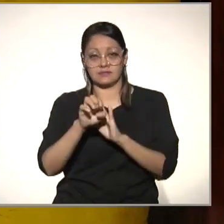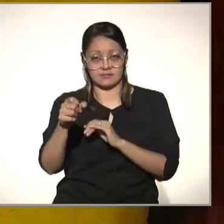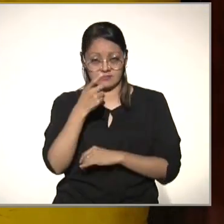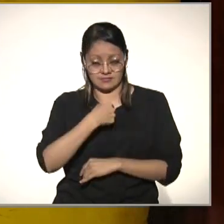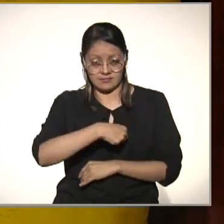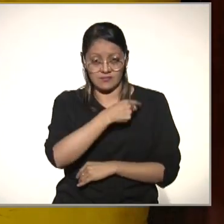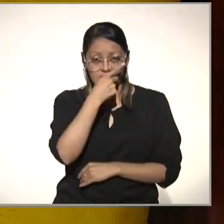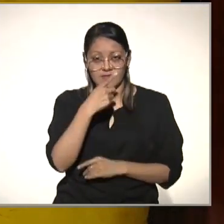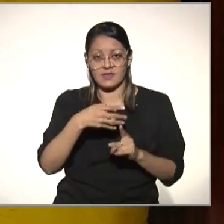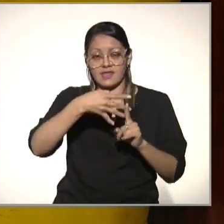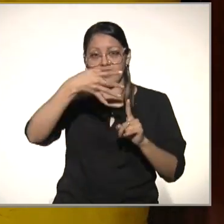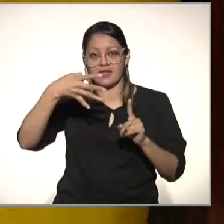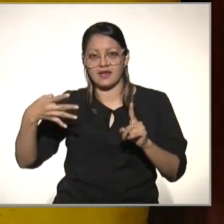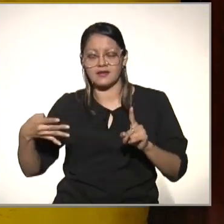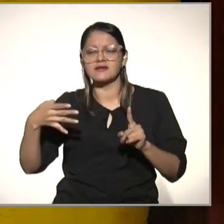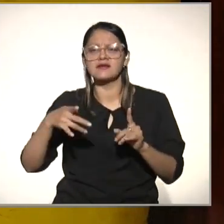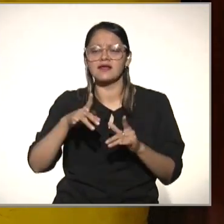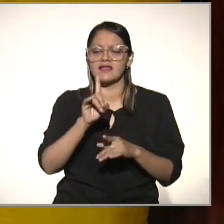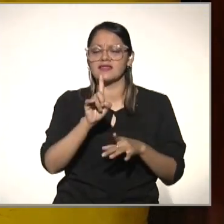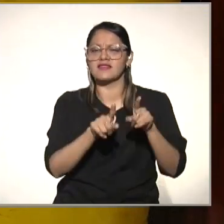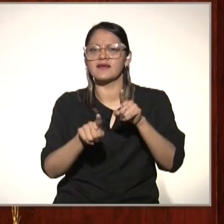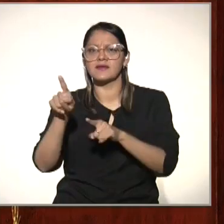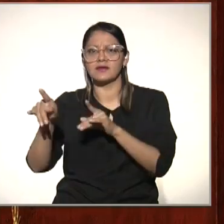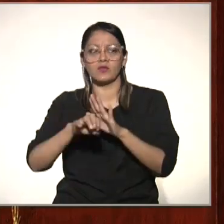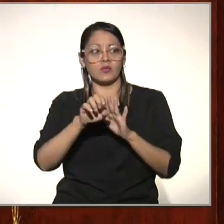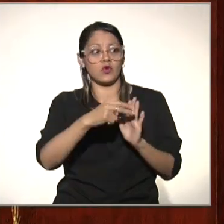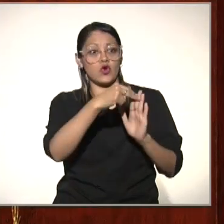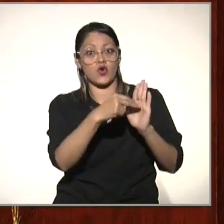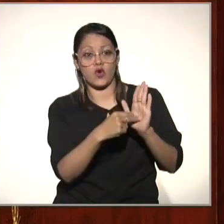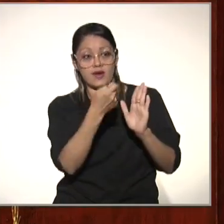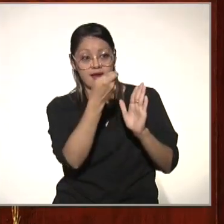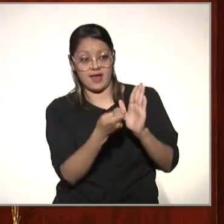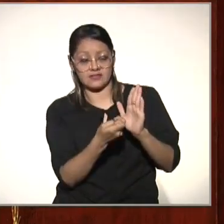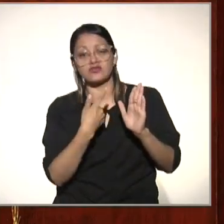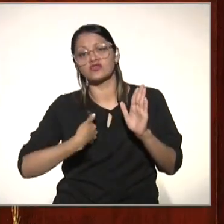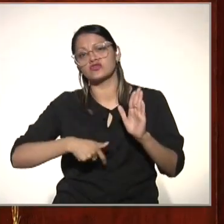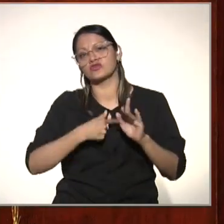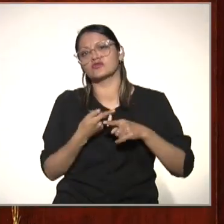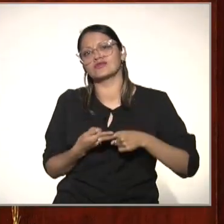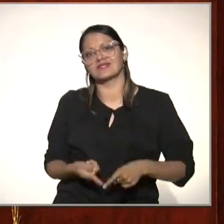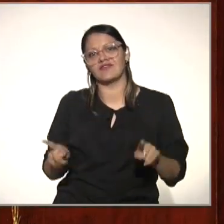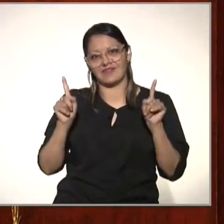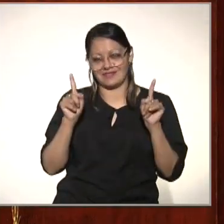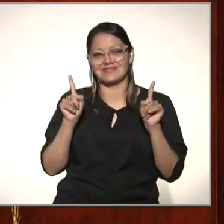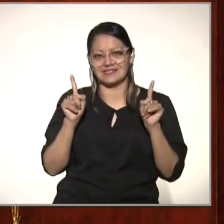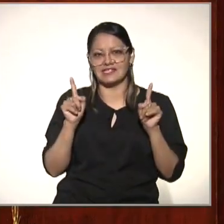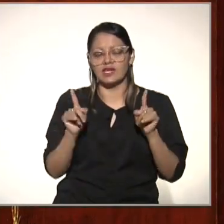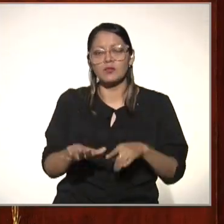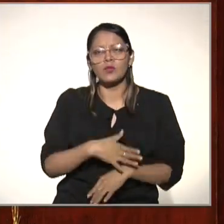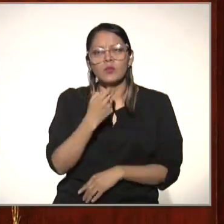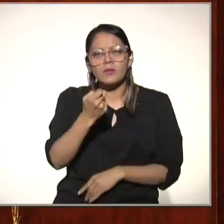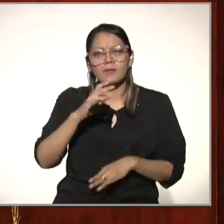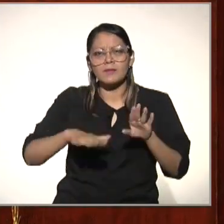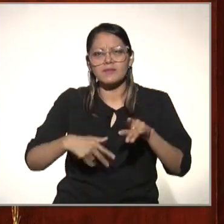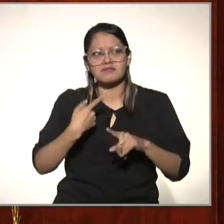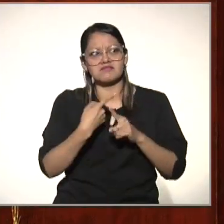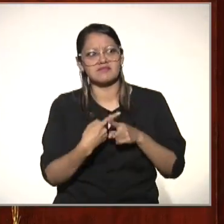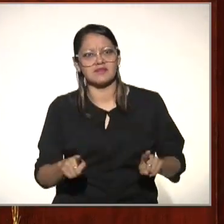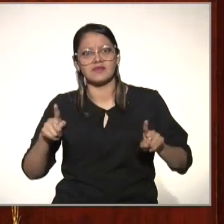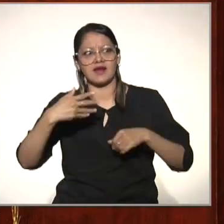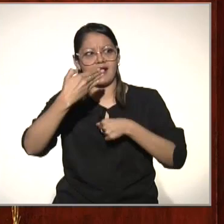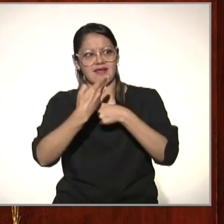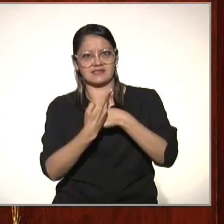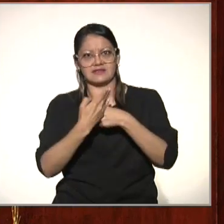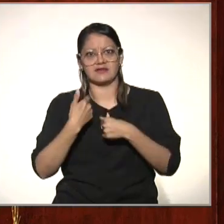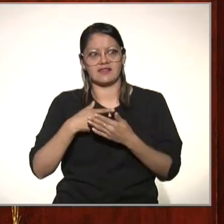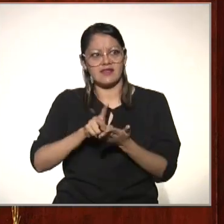porque divergemos de lo normativo, de lo que se espera, y por eso somos castigadas. Por eso no tenemos los mismos derechos.